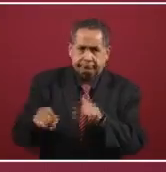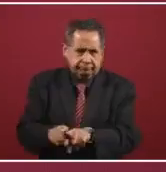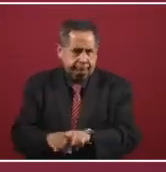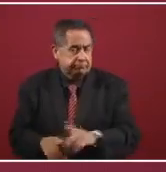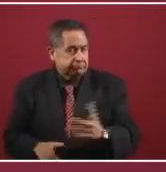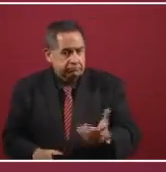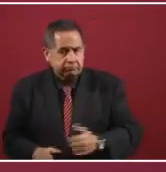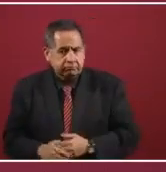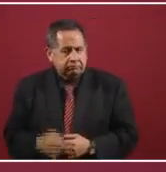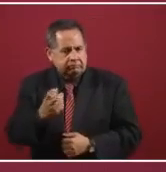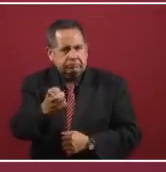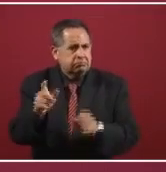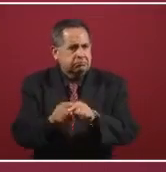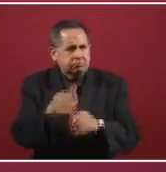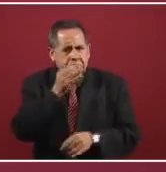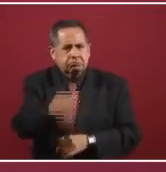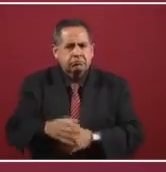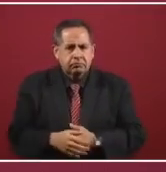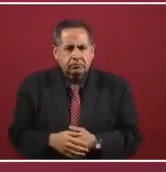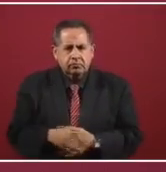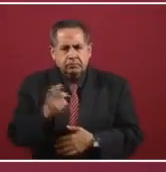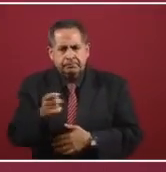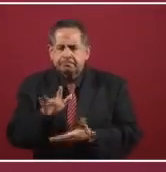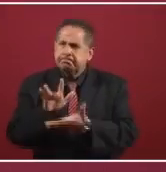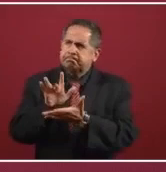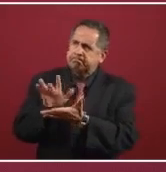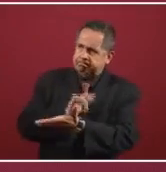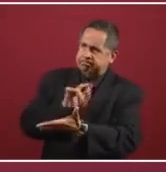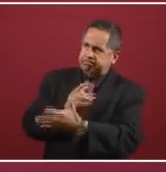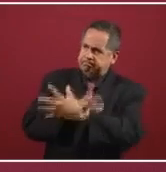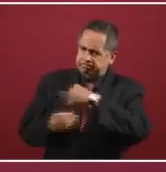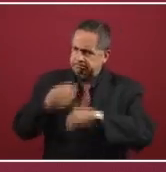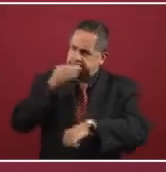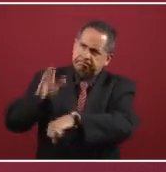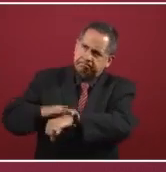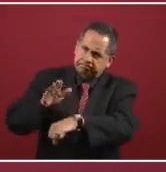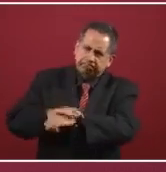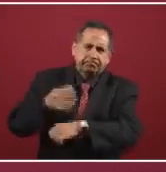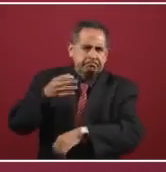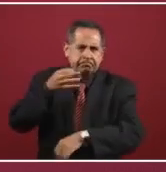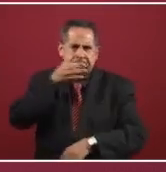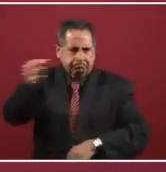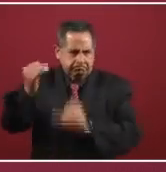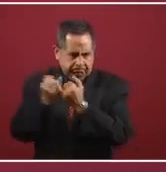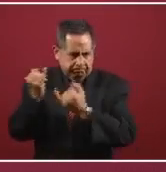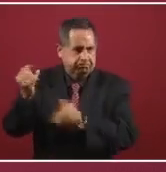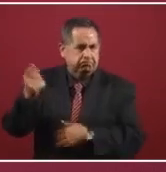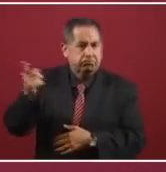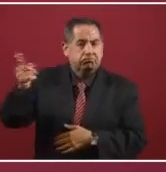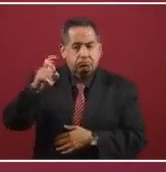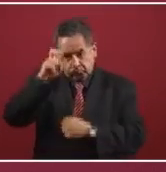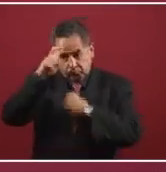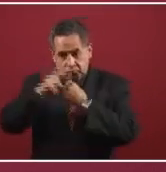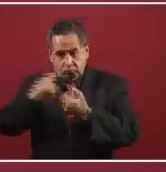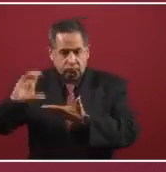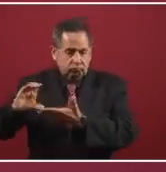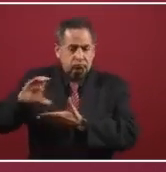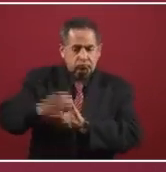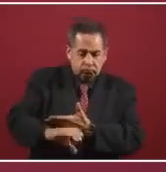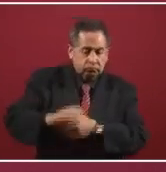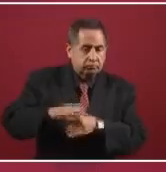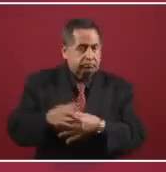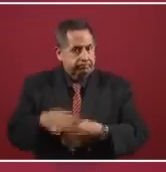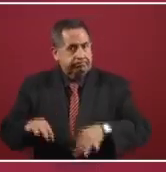Eso es. Por eso decimos tomar nota. Estamos invitando a la Unión Europea puede invertir mucho